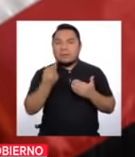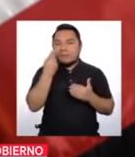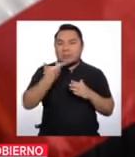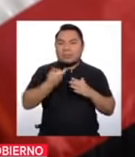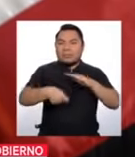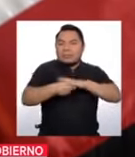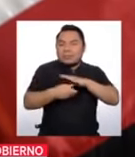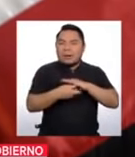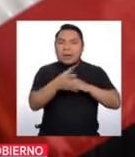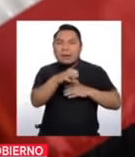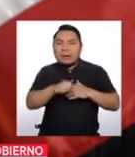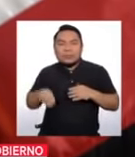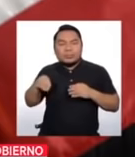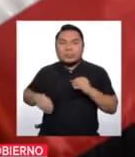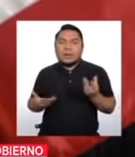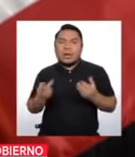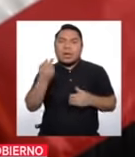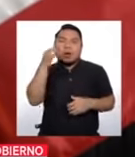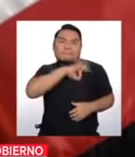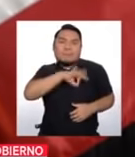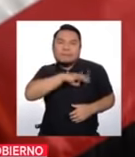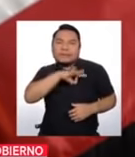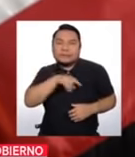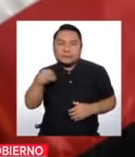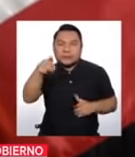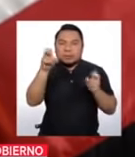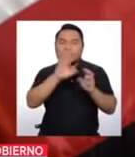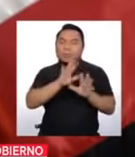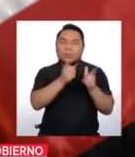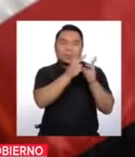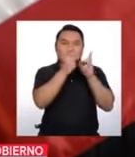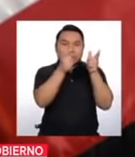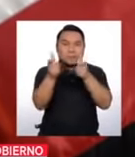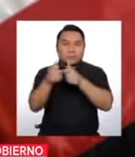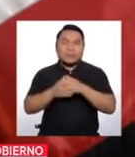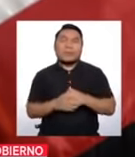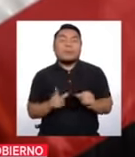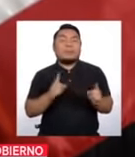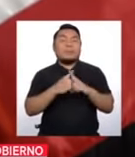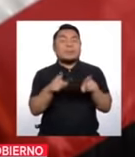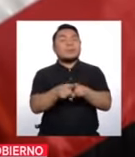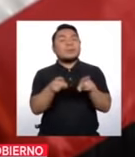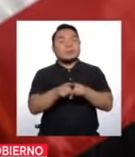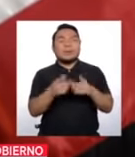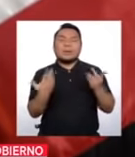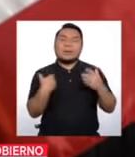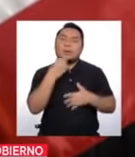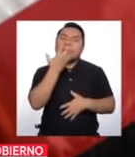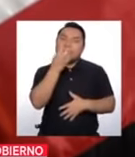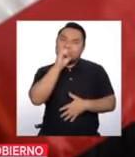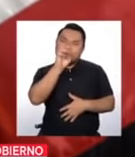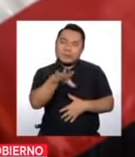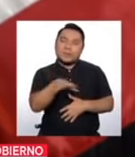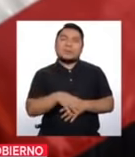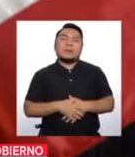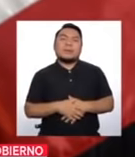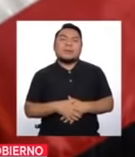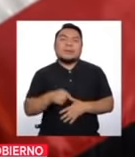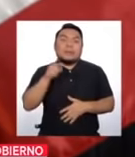pueda haberse un aprovechamiento en este tema. Pero específicamente lo único que podemos decir es que